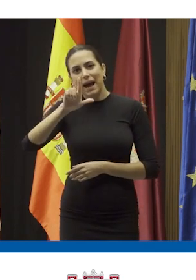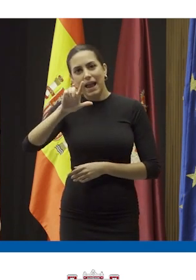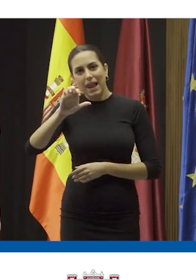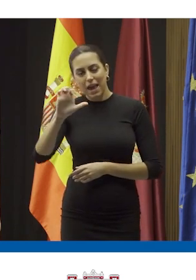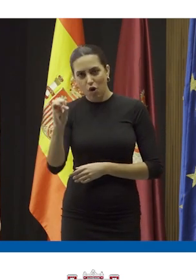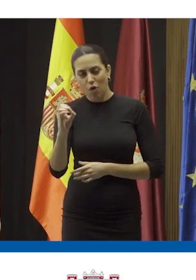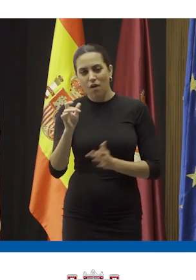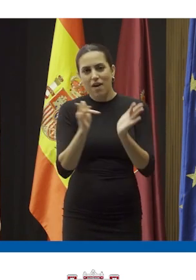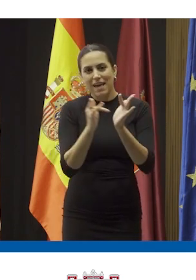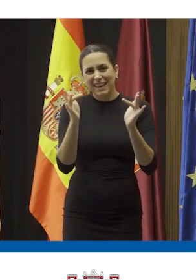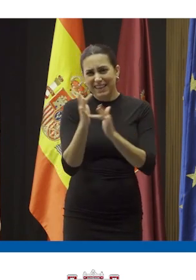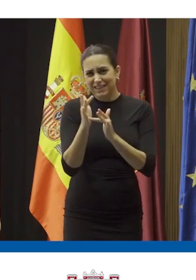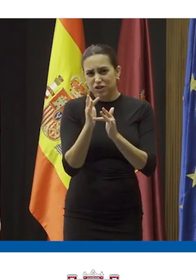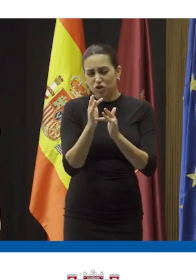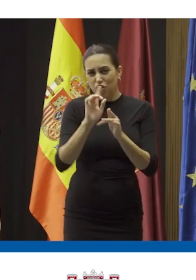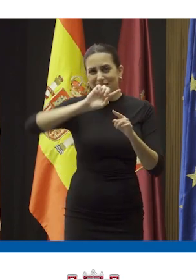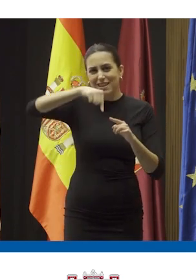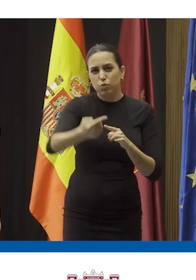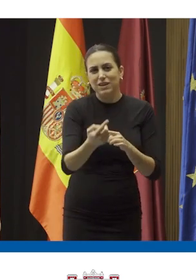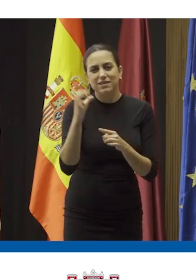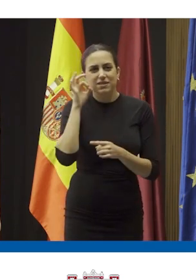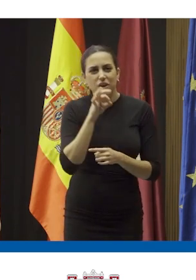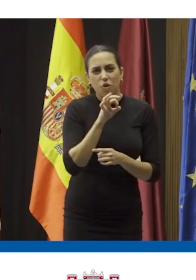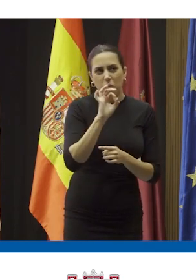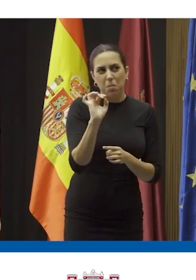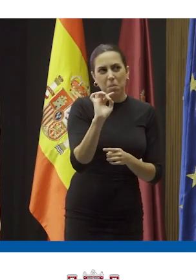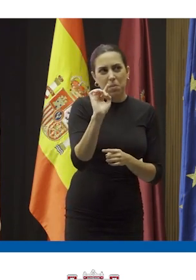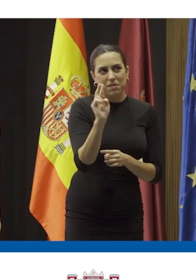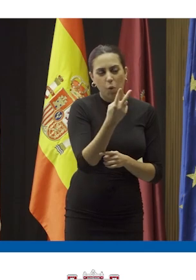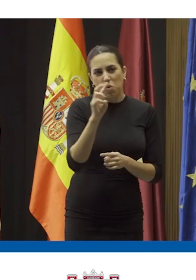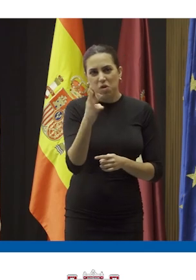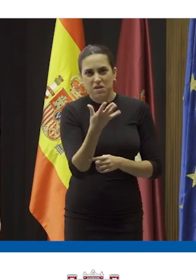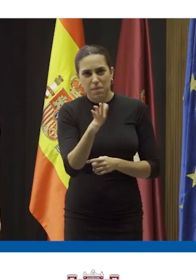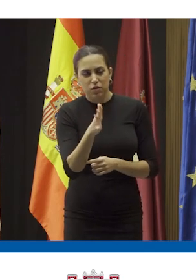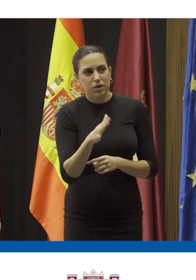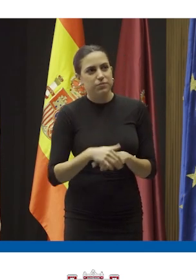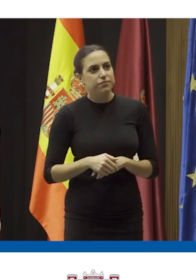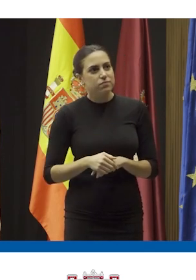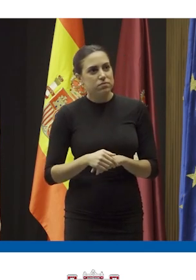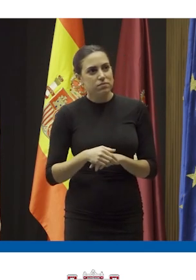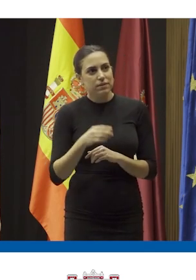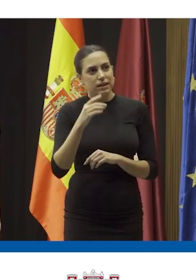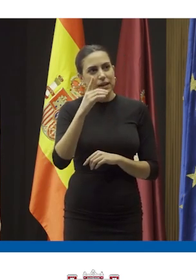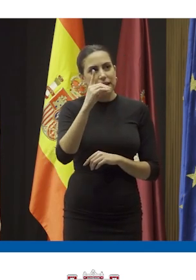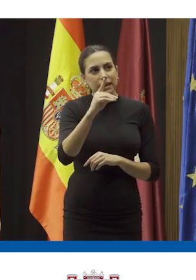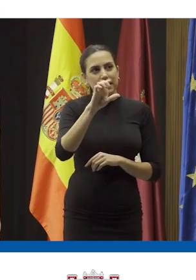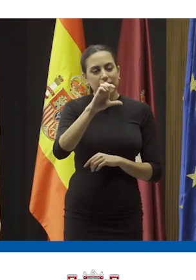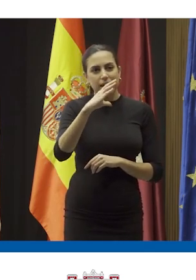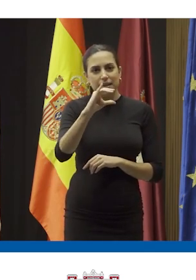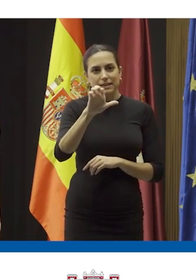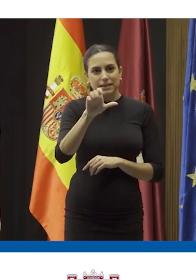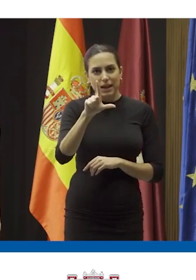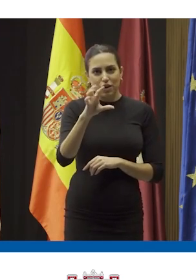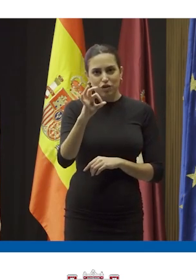Ya hemos avanzado un poco en el tiempo. De Celso escribió una gran enciclopedia